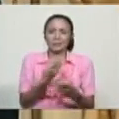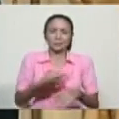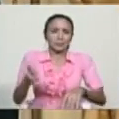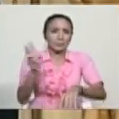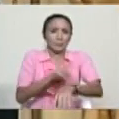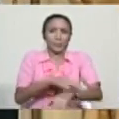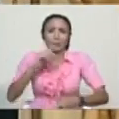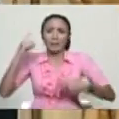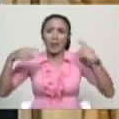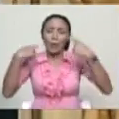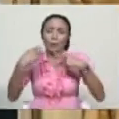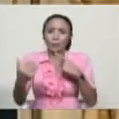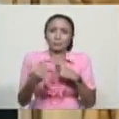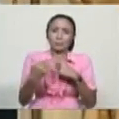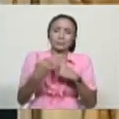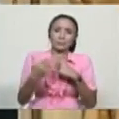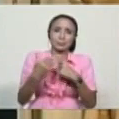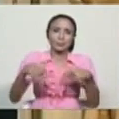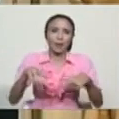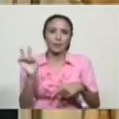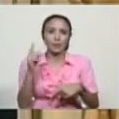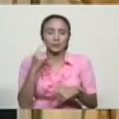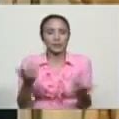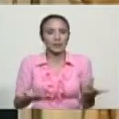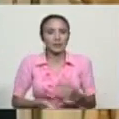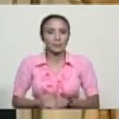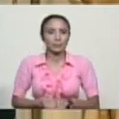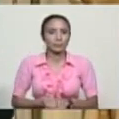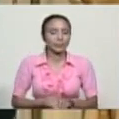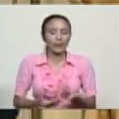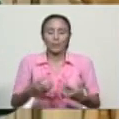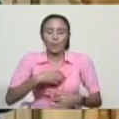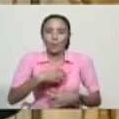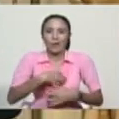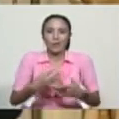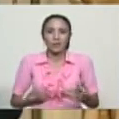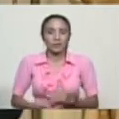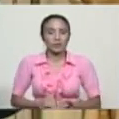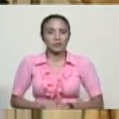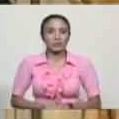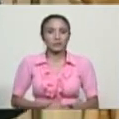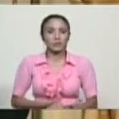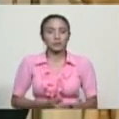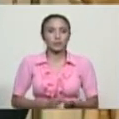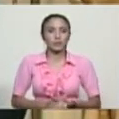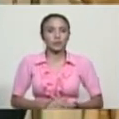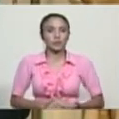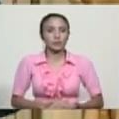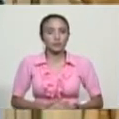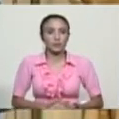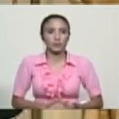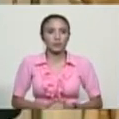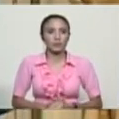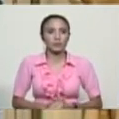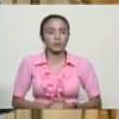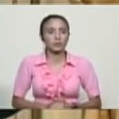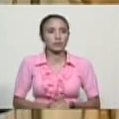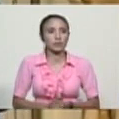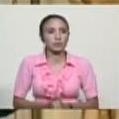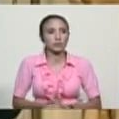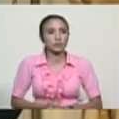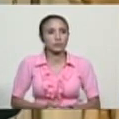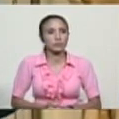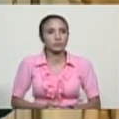Tienen una obsesión porque no han podido derrotarnos, no han podido hacer que nos rindamos, ni lo podrán